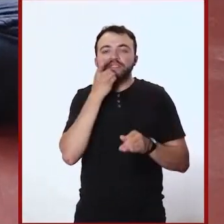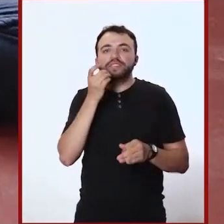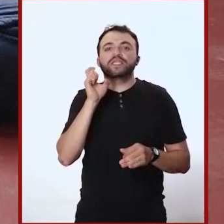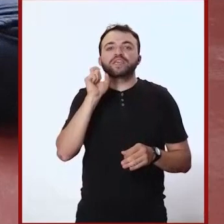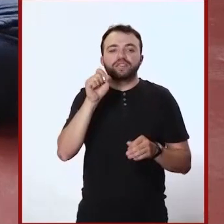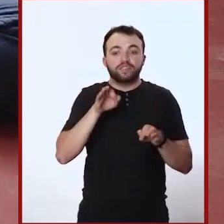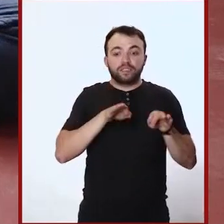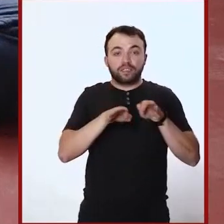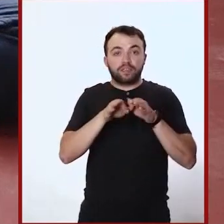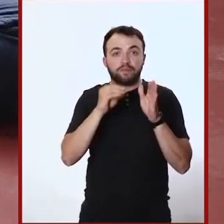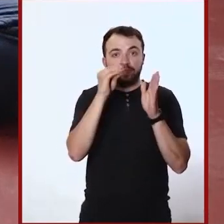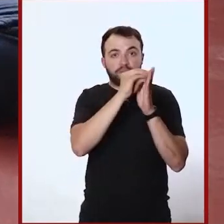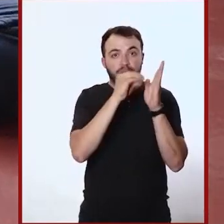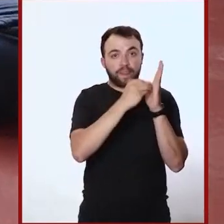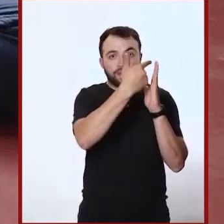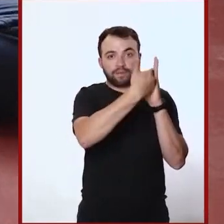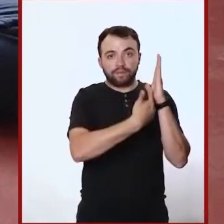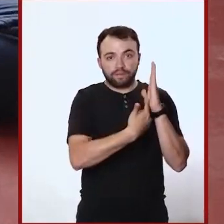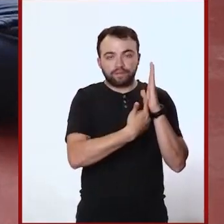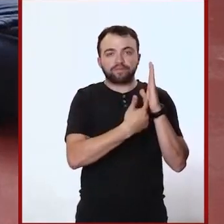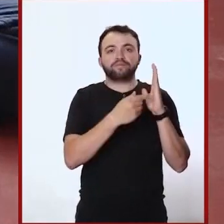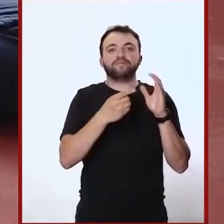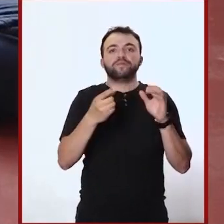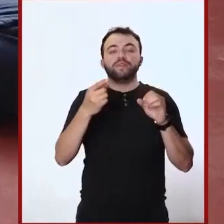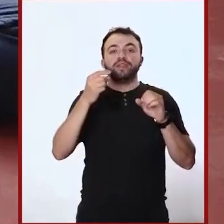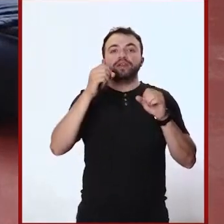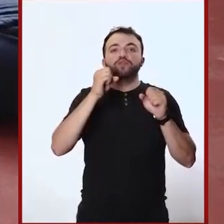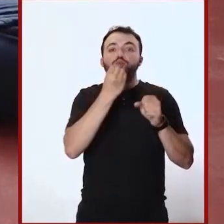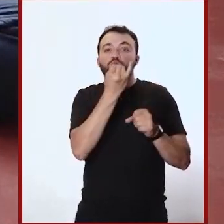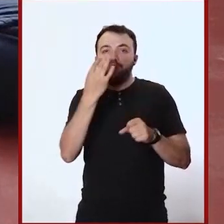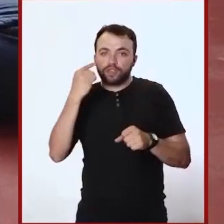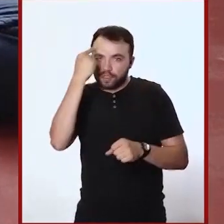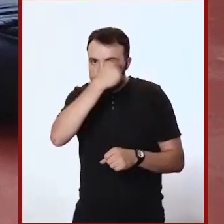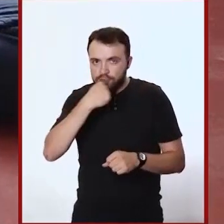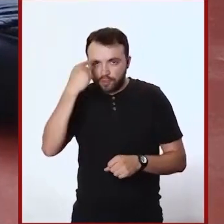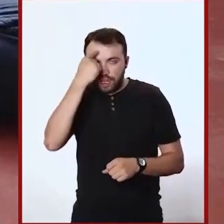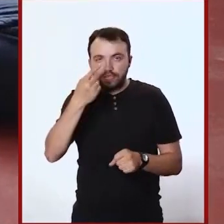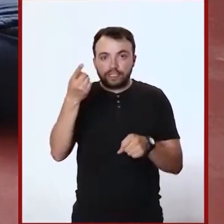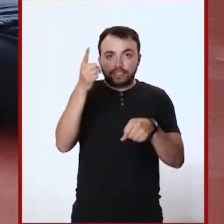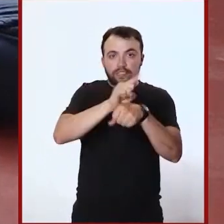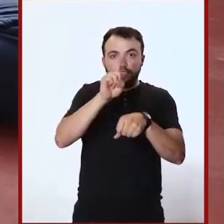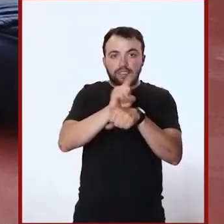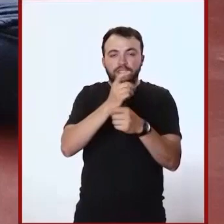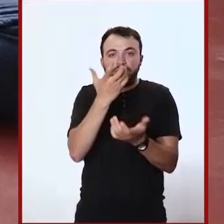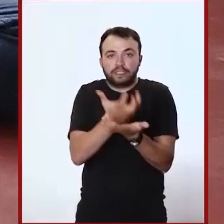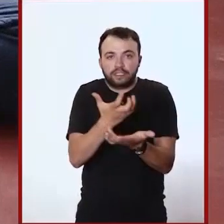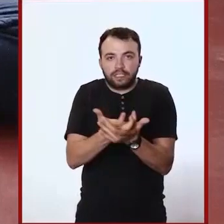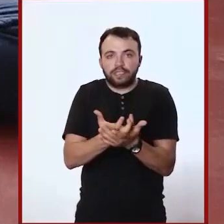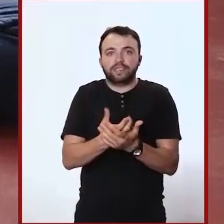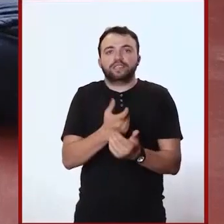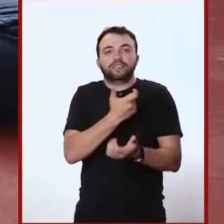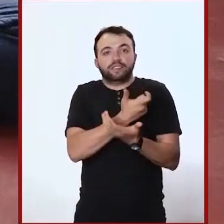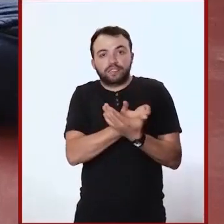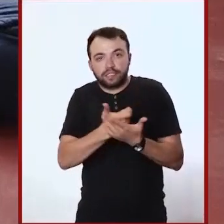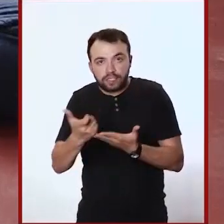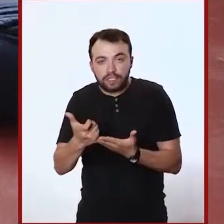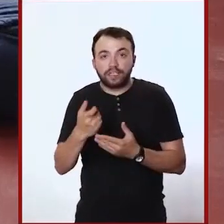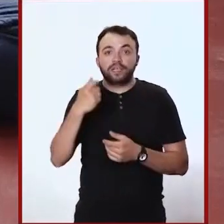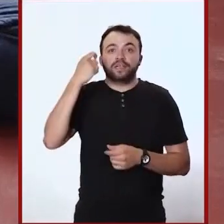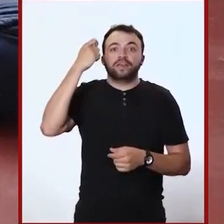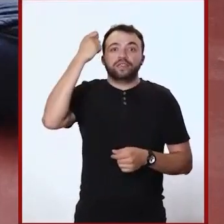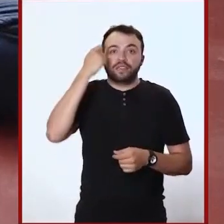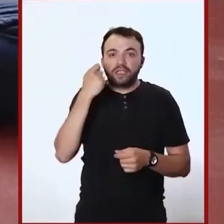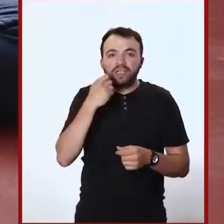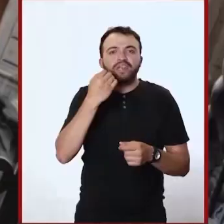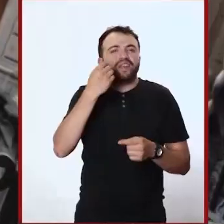trabajo la jornada laboral, días de descanso, vacaciones, salario, aguinaldo y